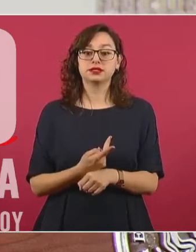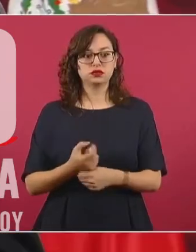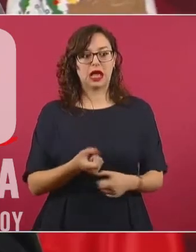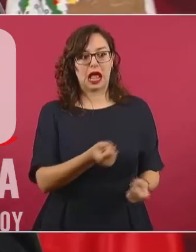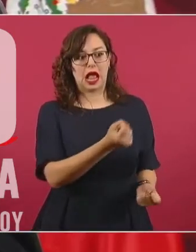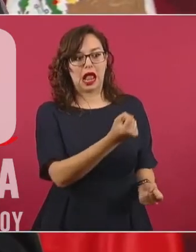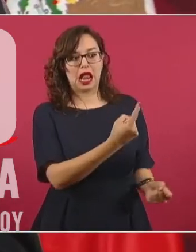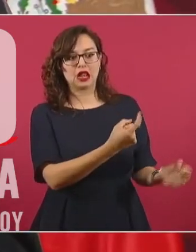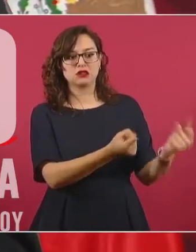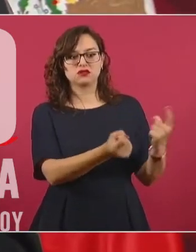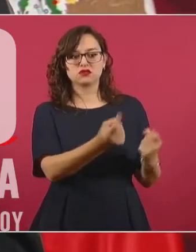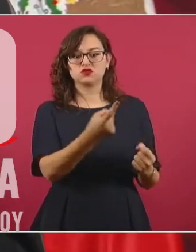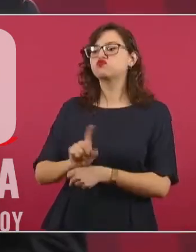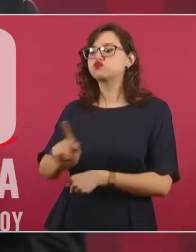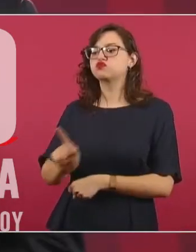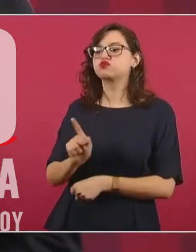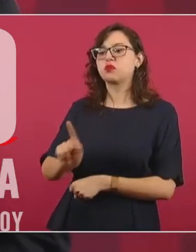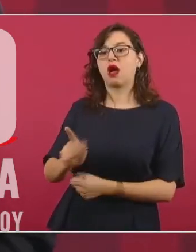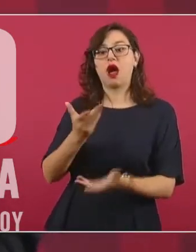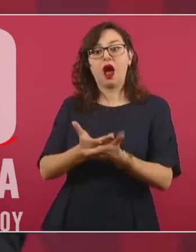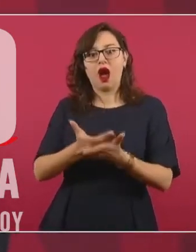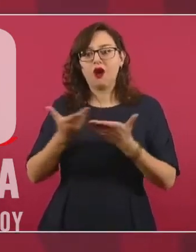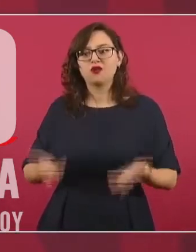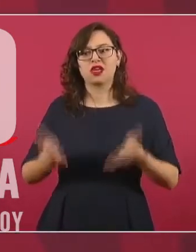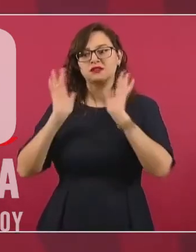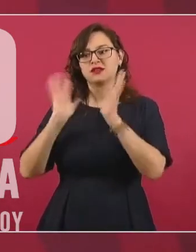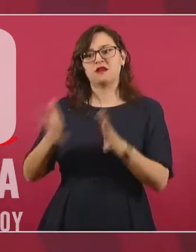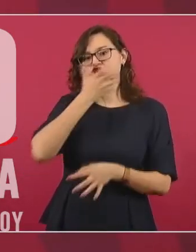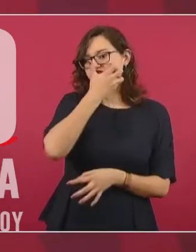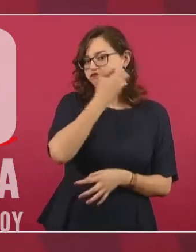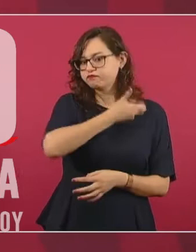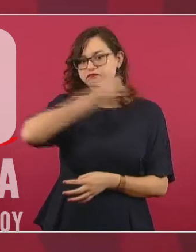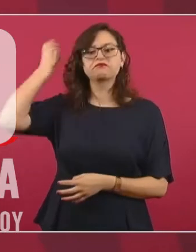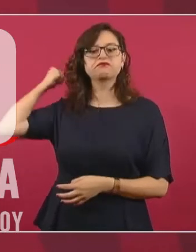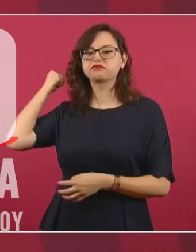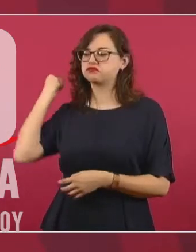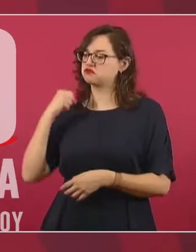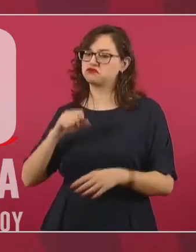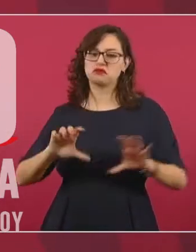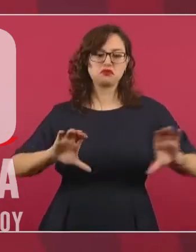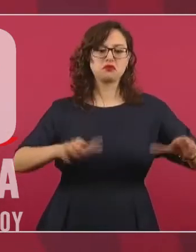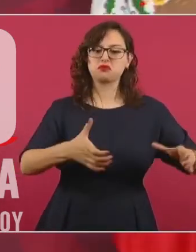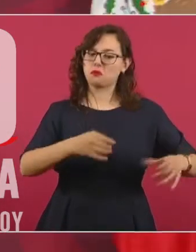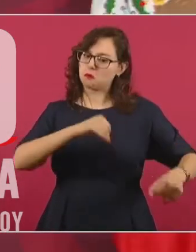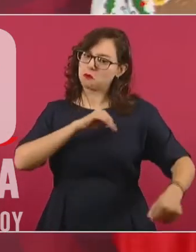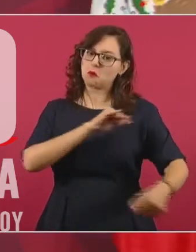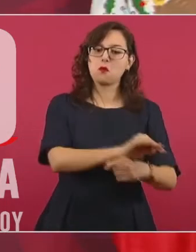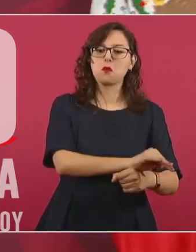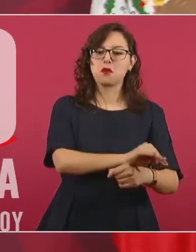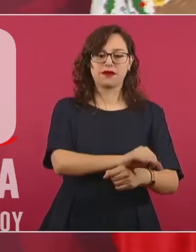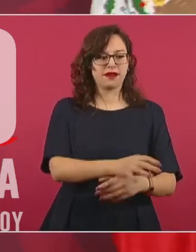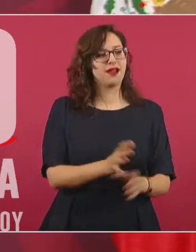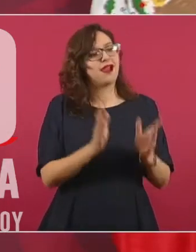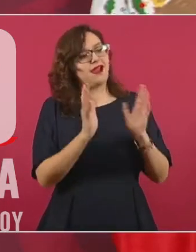ya están bien posicionados del lado conservador, pero antes